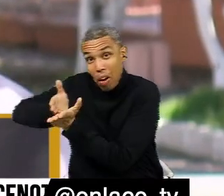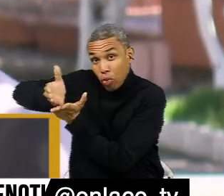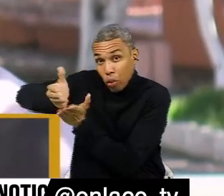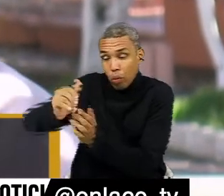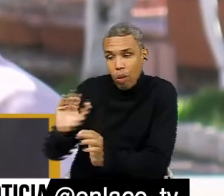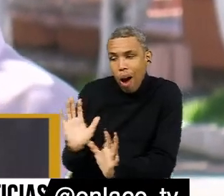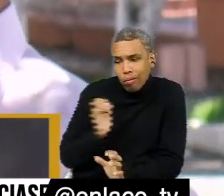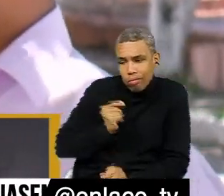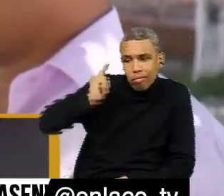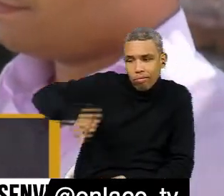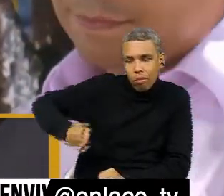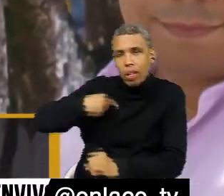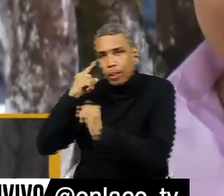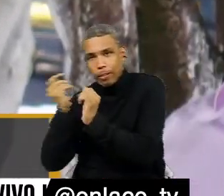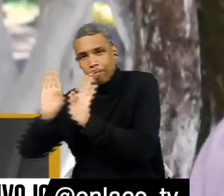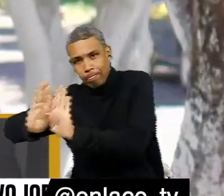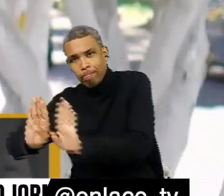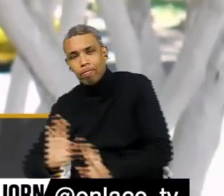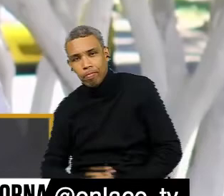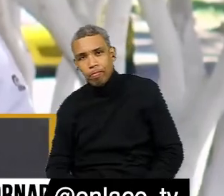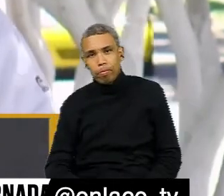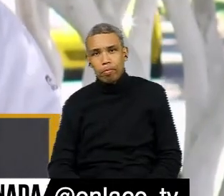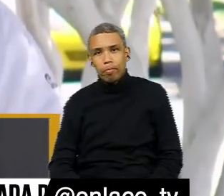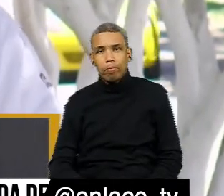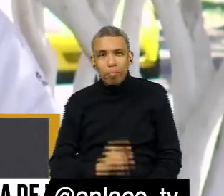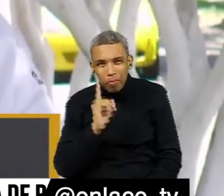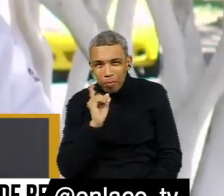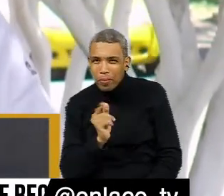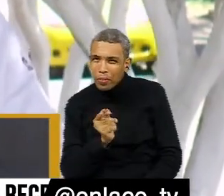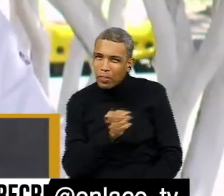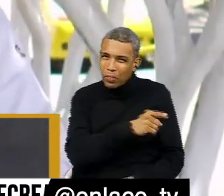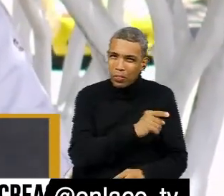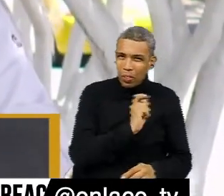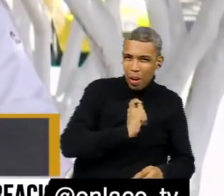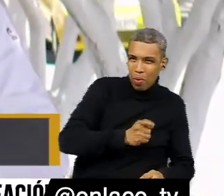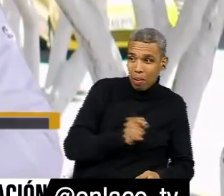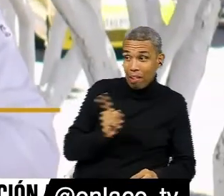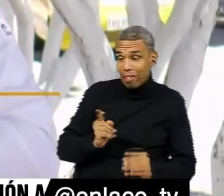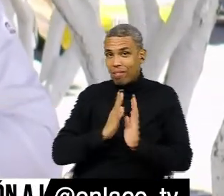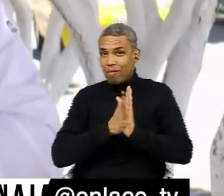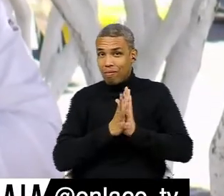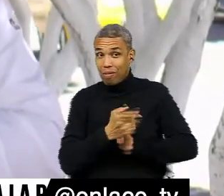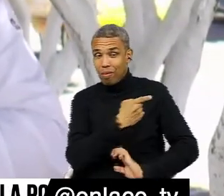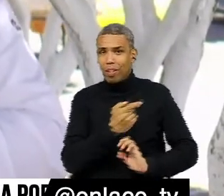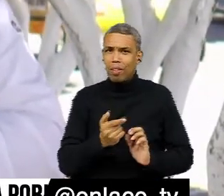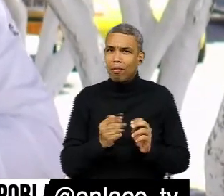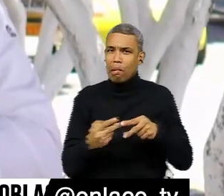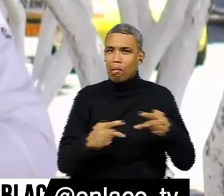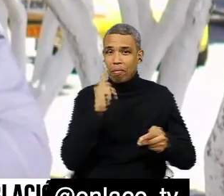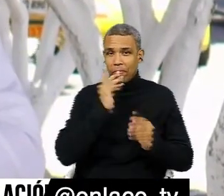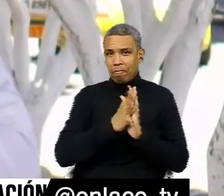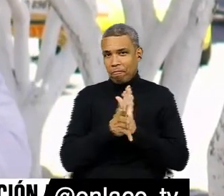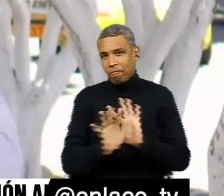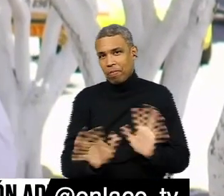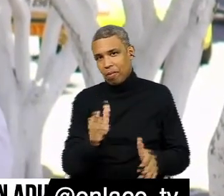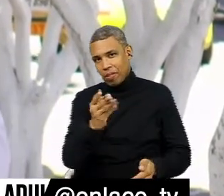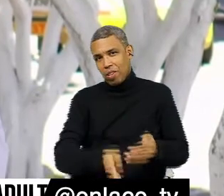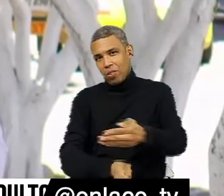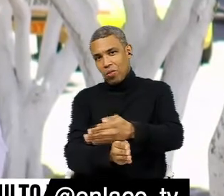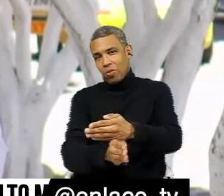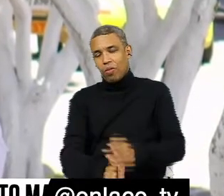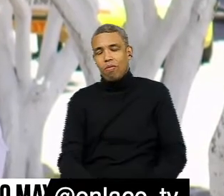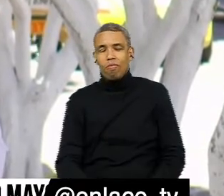momento. Muy bien, en la posición del doctor Gutiérrez y también la que conocimos anteriormente del doctor Ganados. Seguirá la polémica en torno a esta situación. Continúen ustedes con más noticias en estudios.